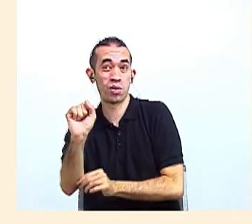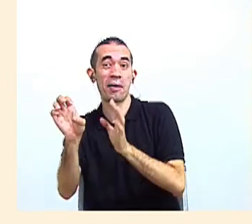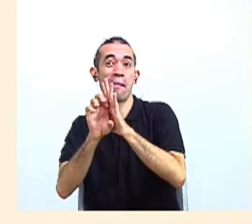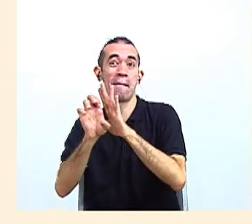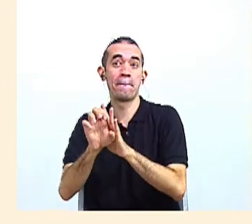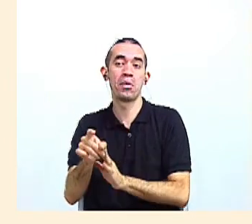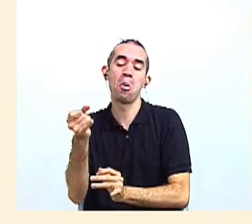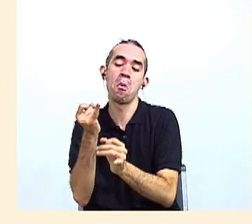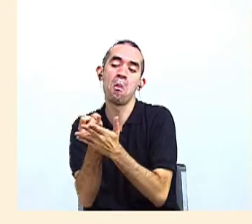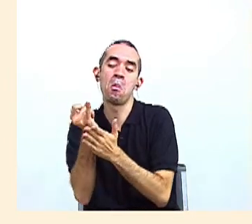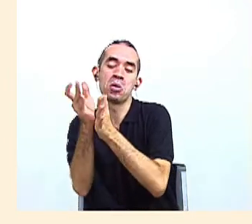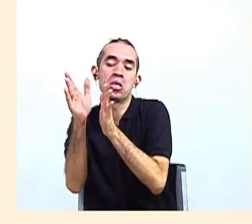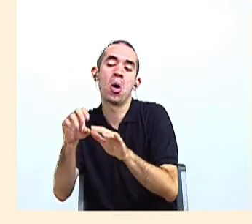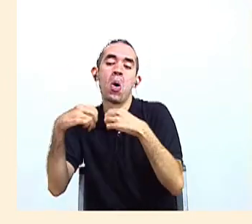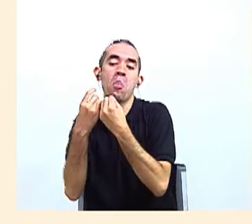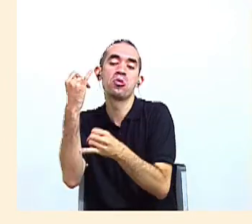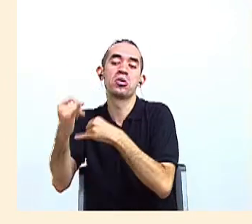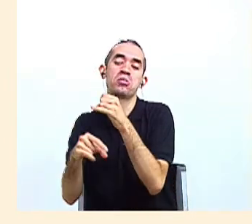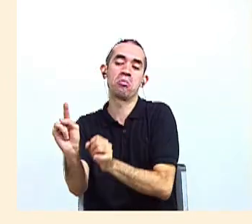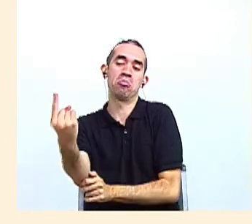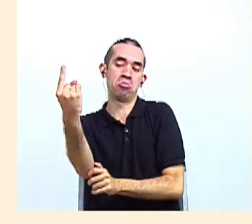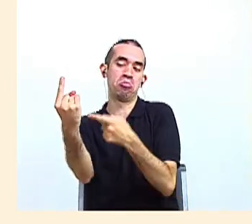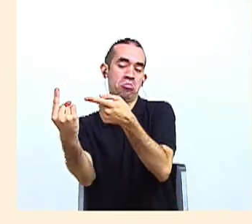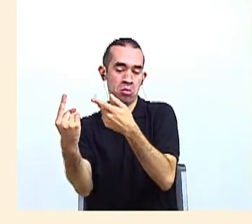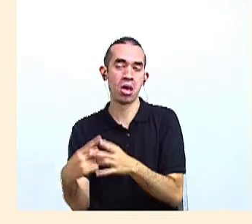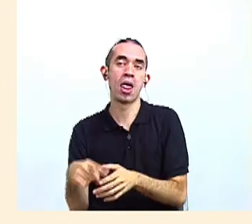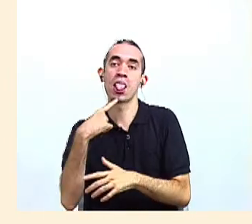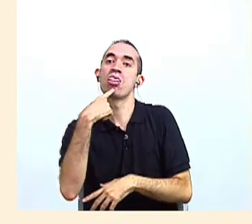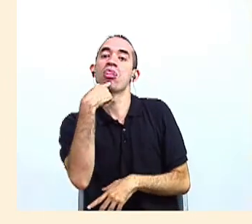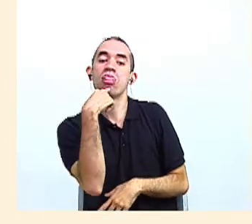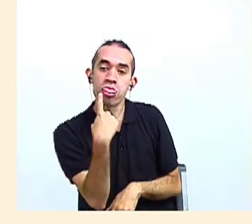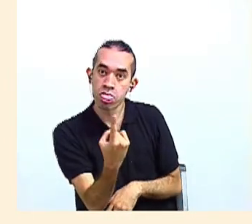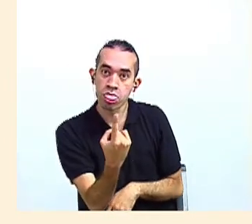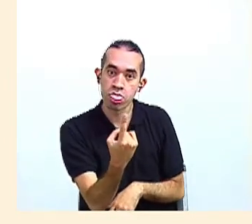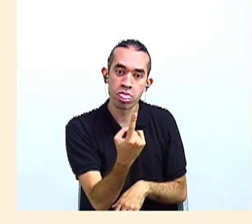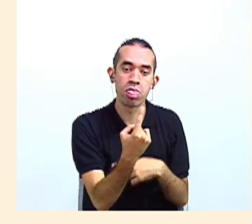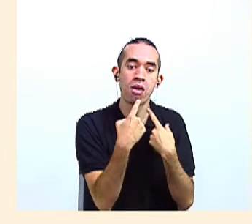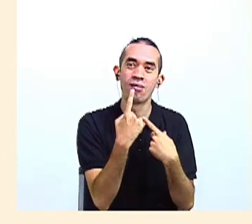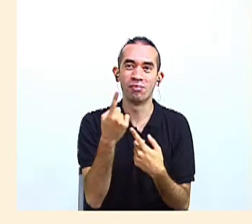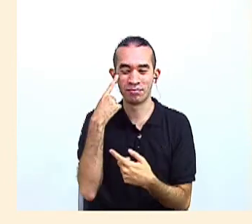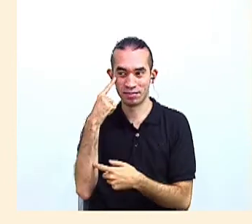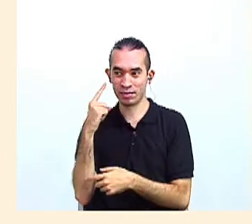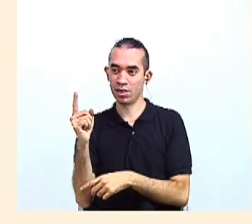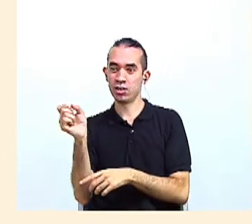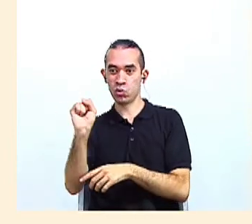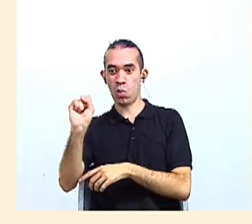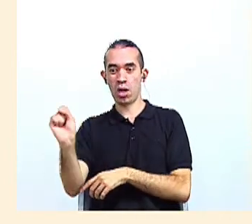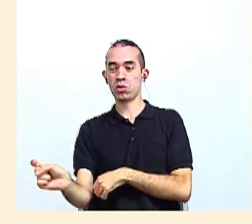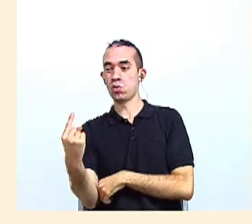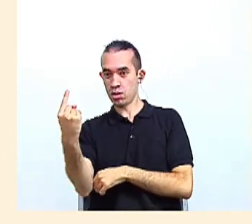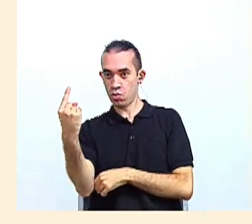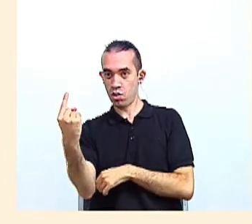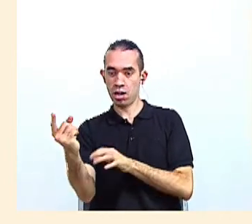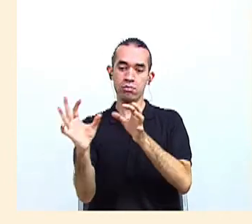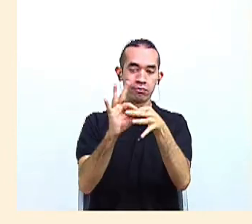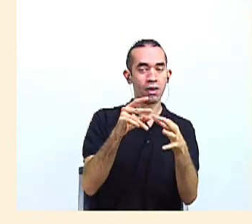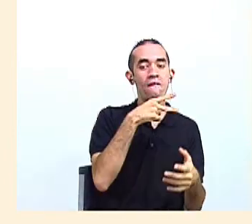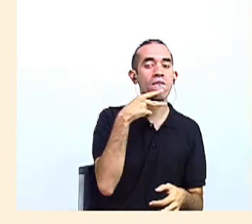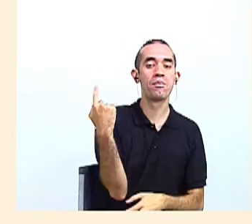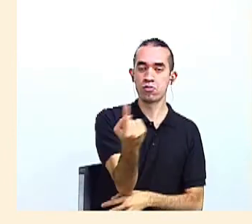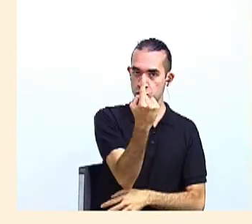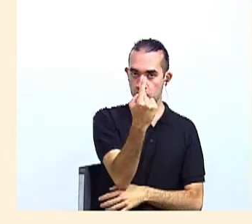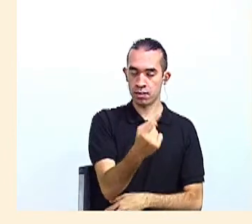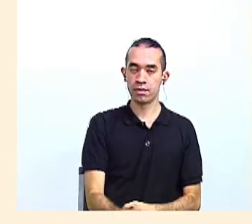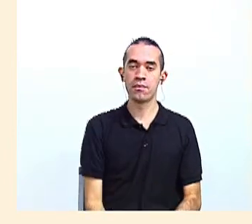un investigador del organismo internacional señaló que, vemos entonces un sujeto en singular y por tanto el verbo también en